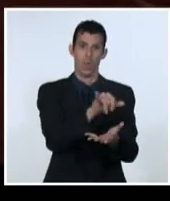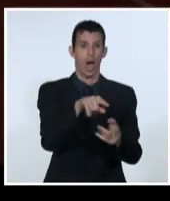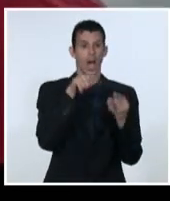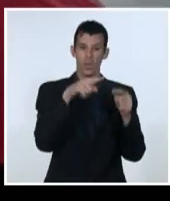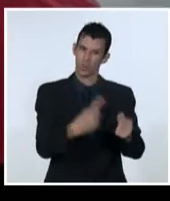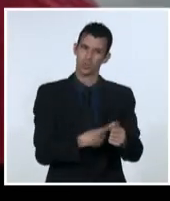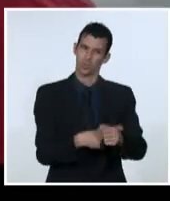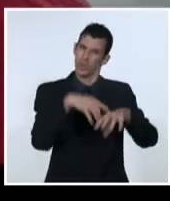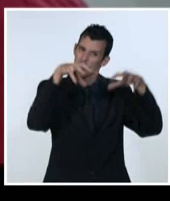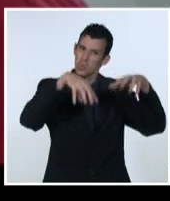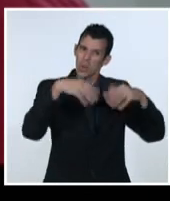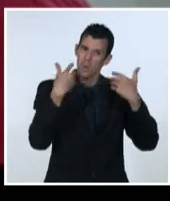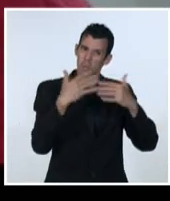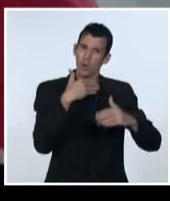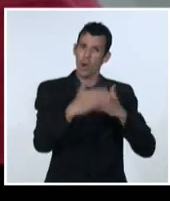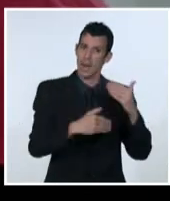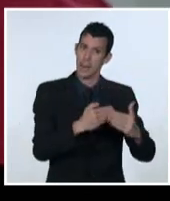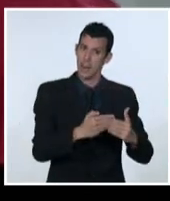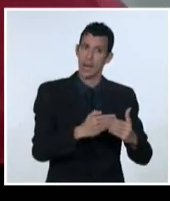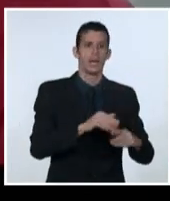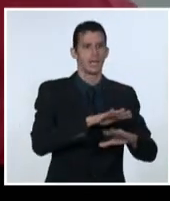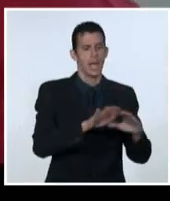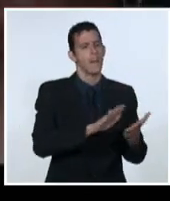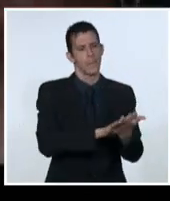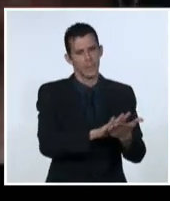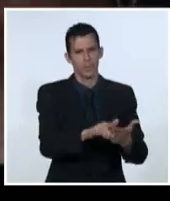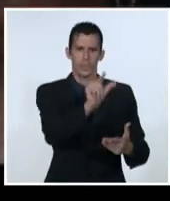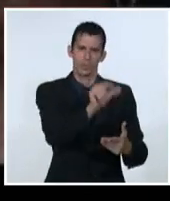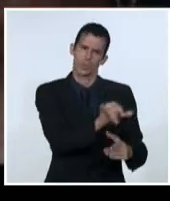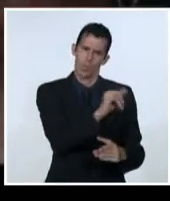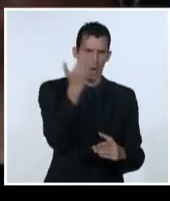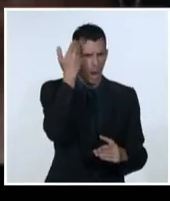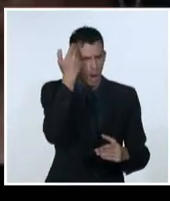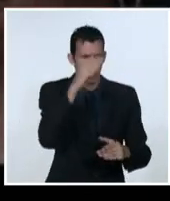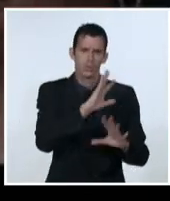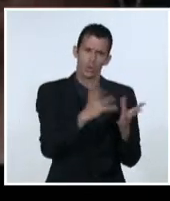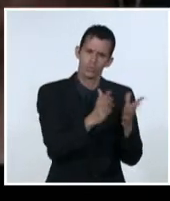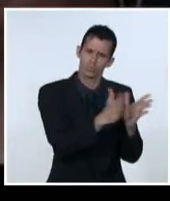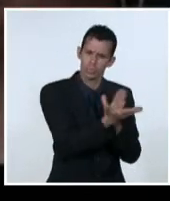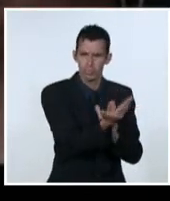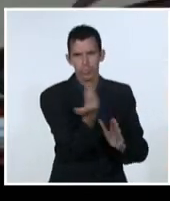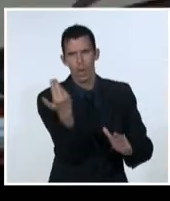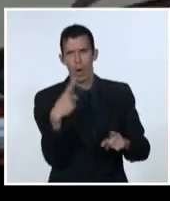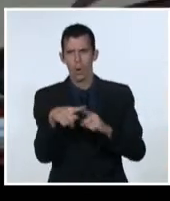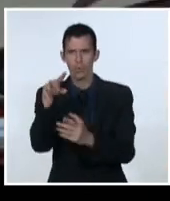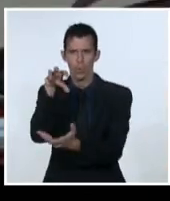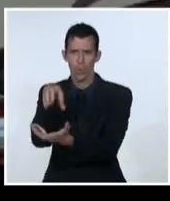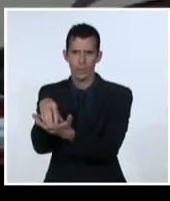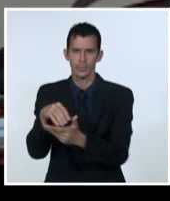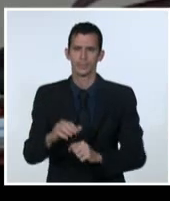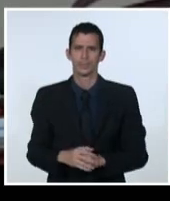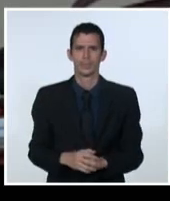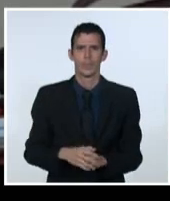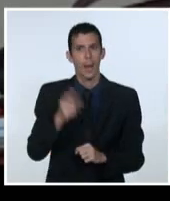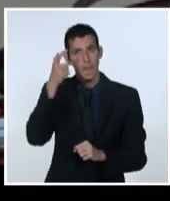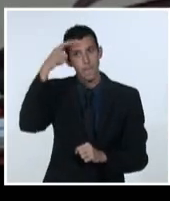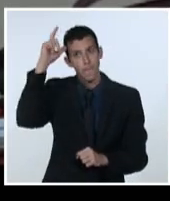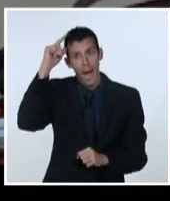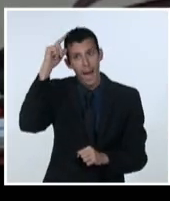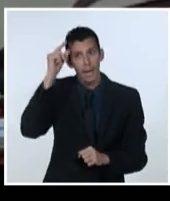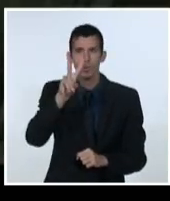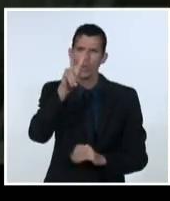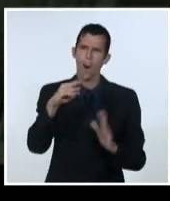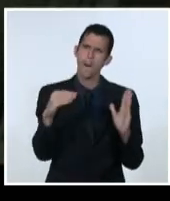las 171 toneladas de tabaco copiadas una prioridad para la agricultura en tanto trasladan 2000 cabezas de ganado a lugares